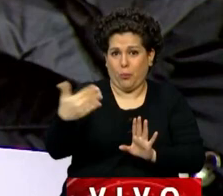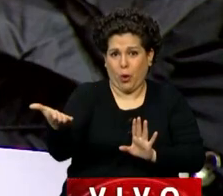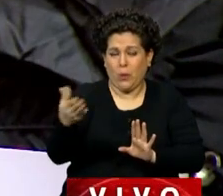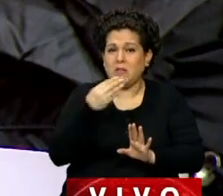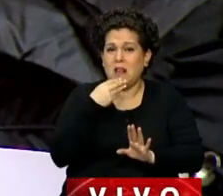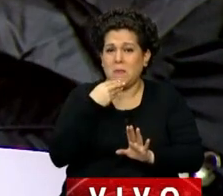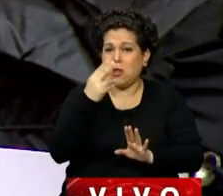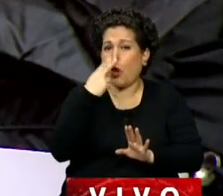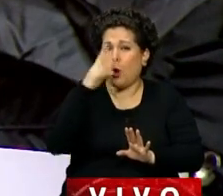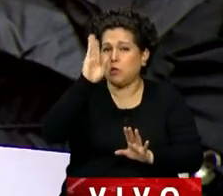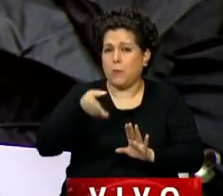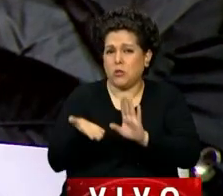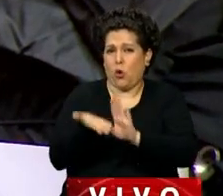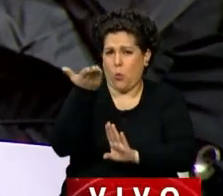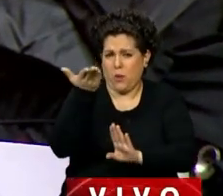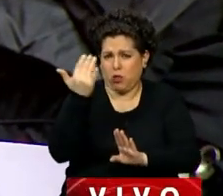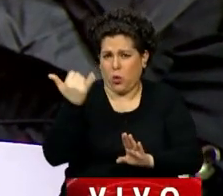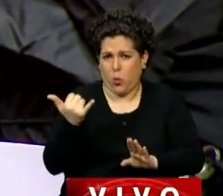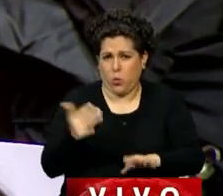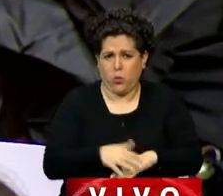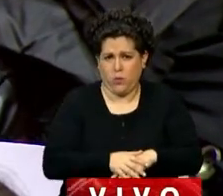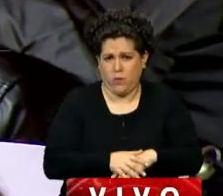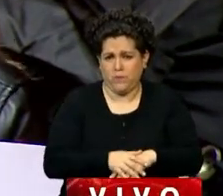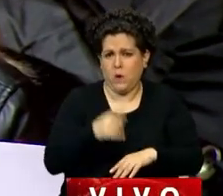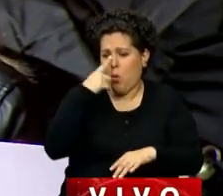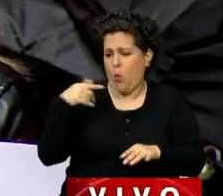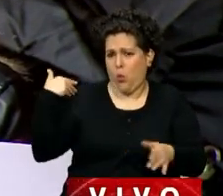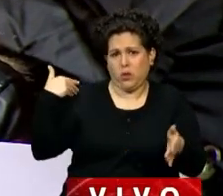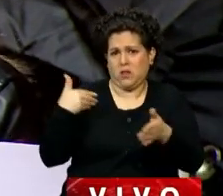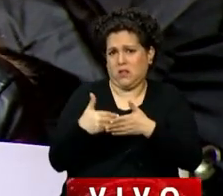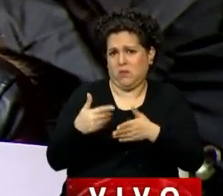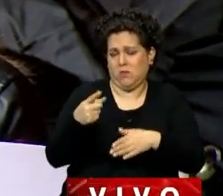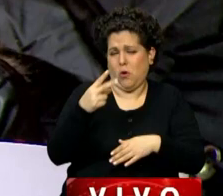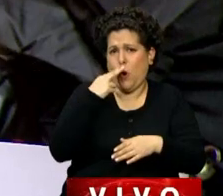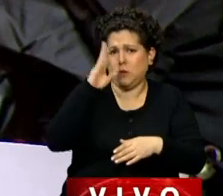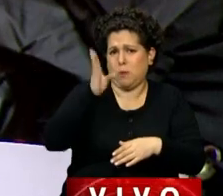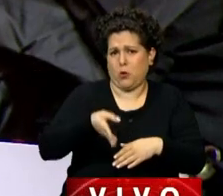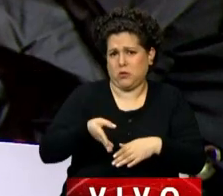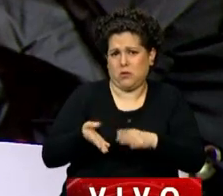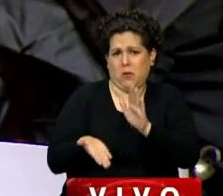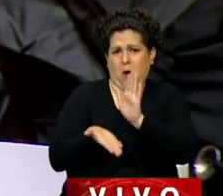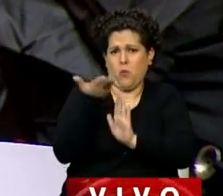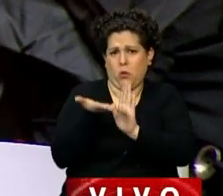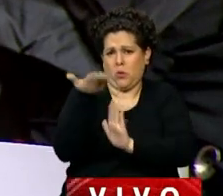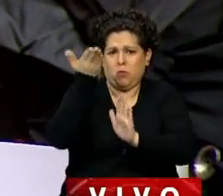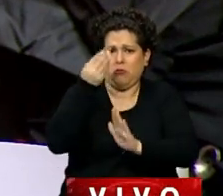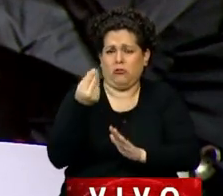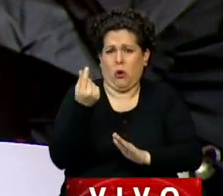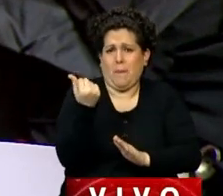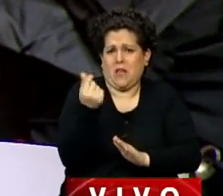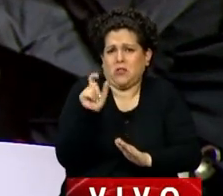del 11% en el último periodo, en el último mes.